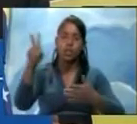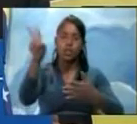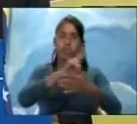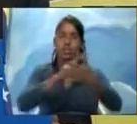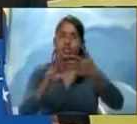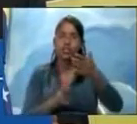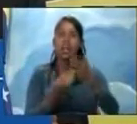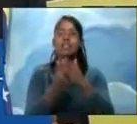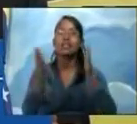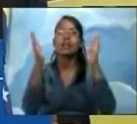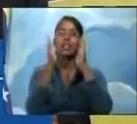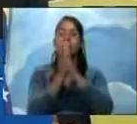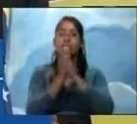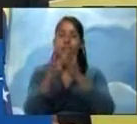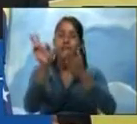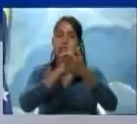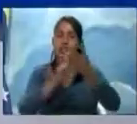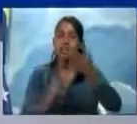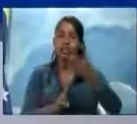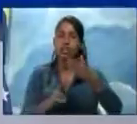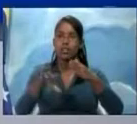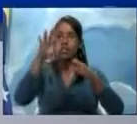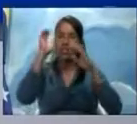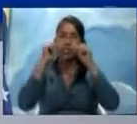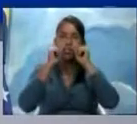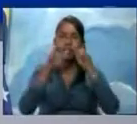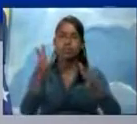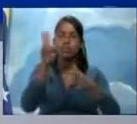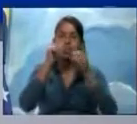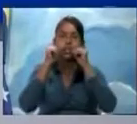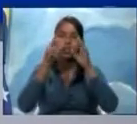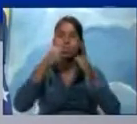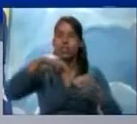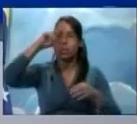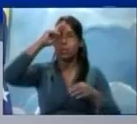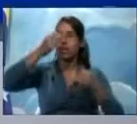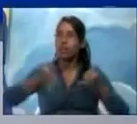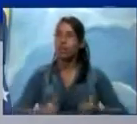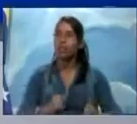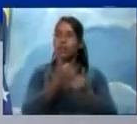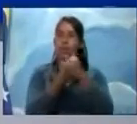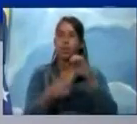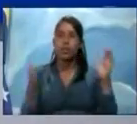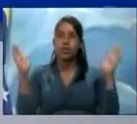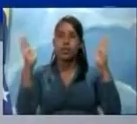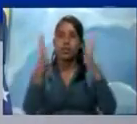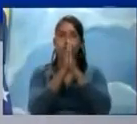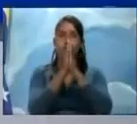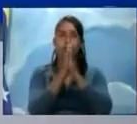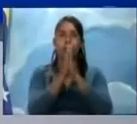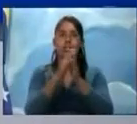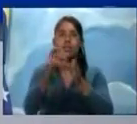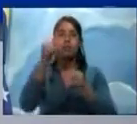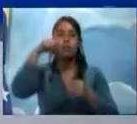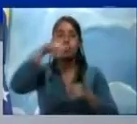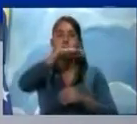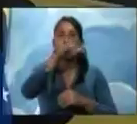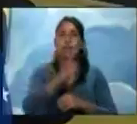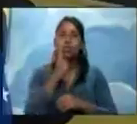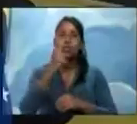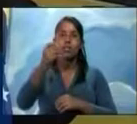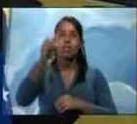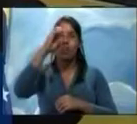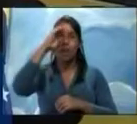las Sagradas Escrituras. Que Dios les bendiga. Leemos con la bendición del Padre, la del Hijo y la del Espíritu Santo, y el pueblo de Dios